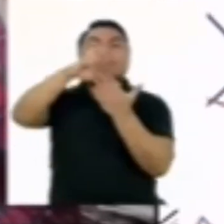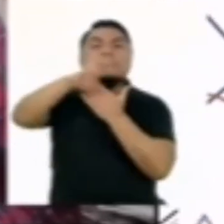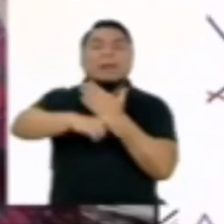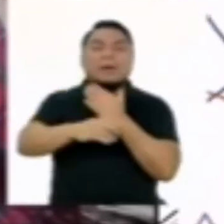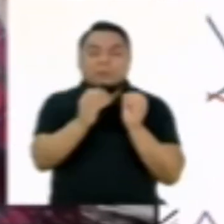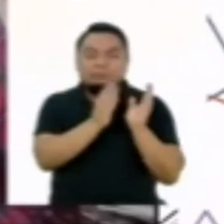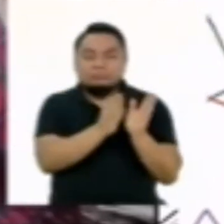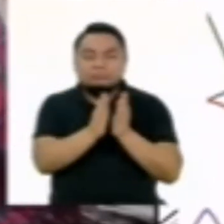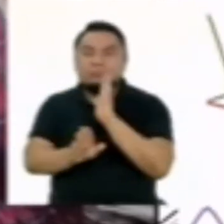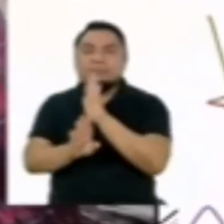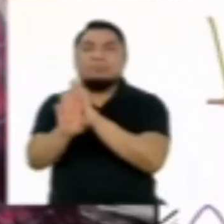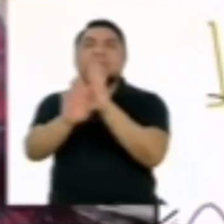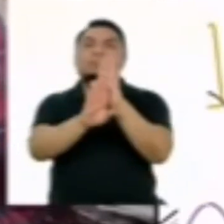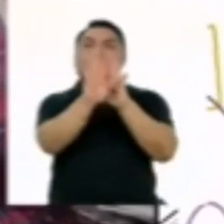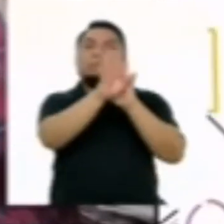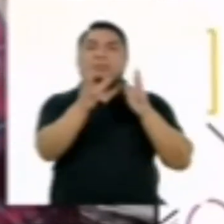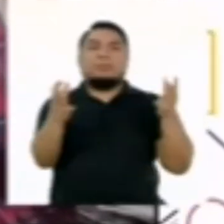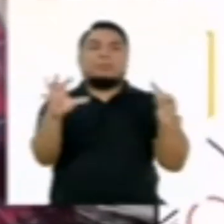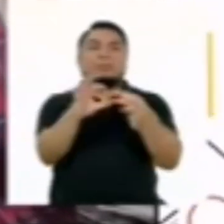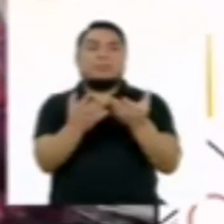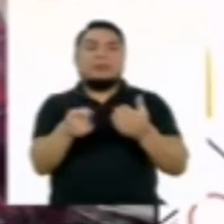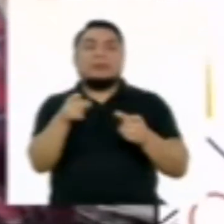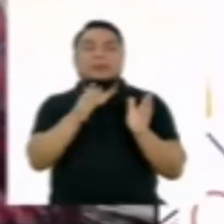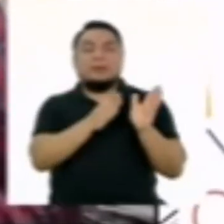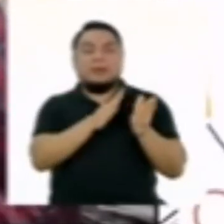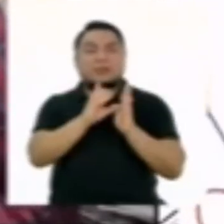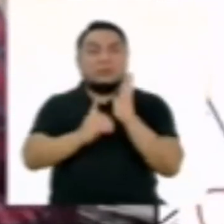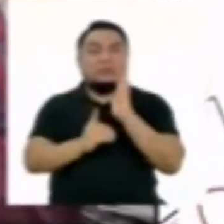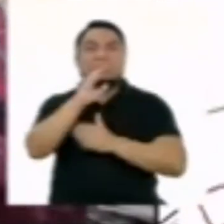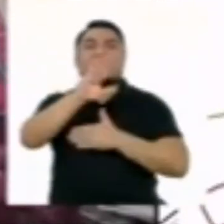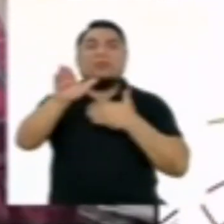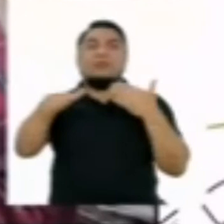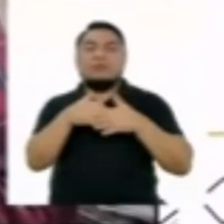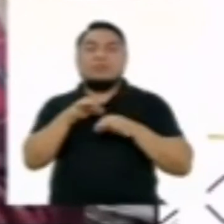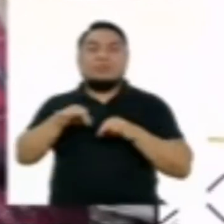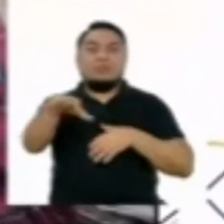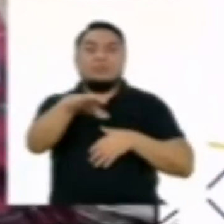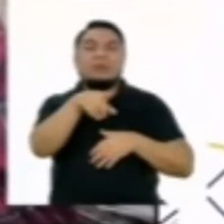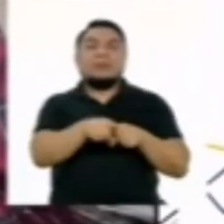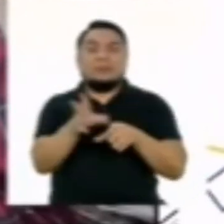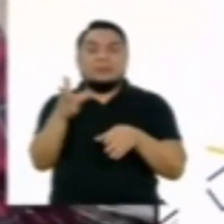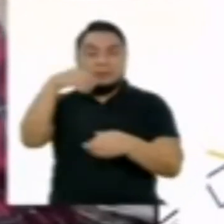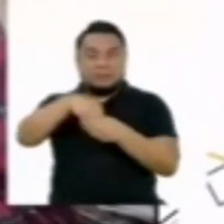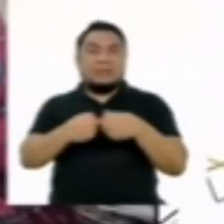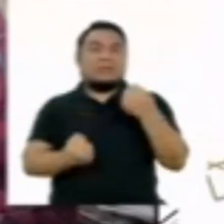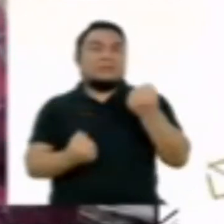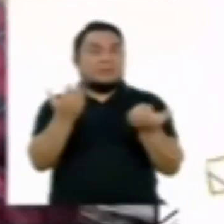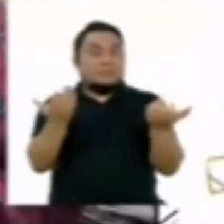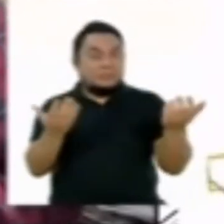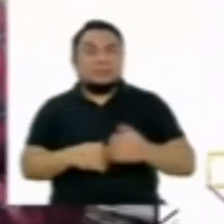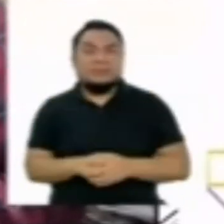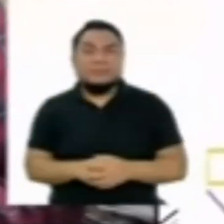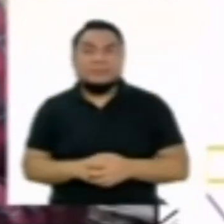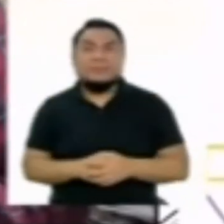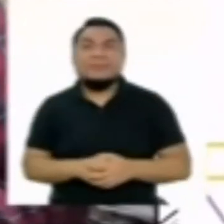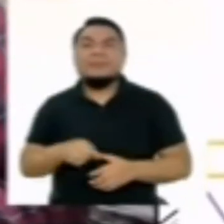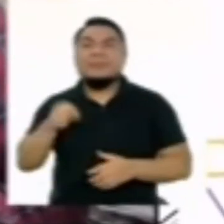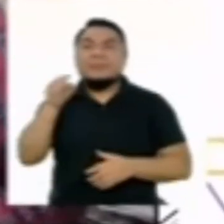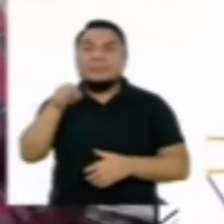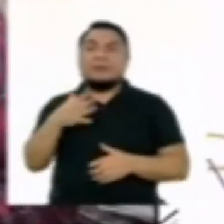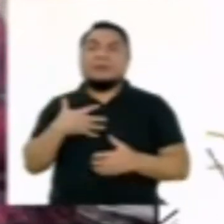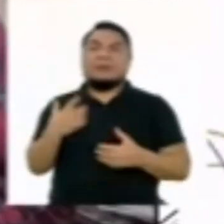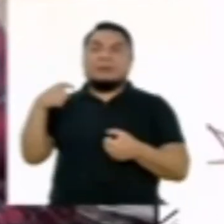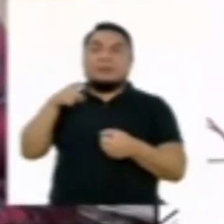de desarrollo concertados, donde se ve el desarrollo de toda la región, incluyendo temas de transportes. Ahí